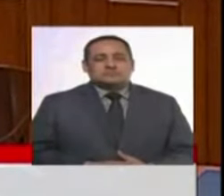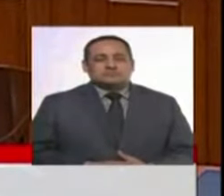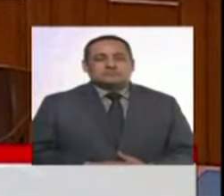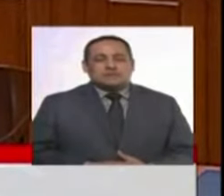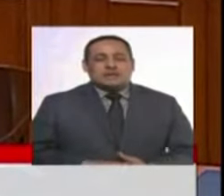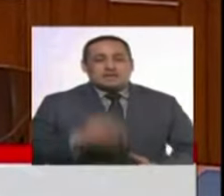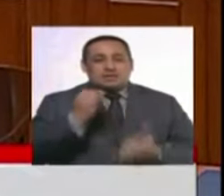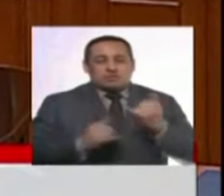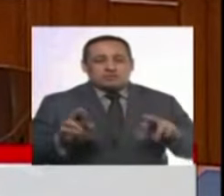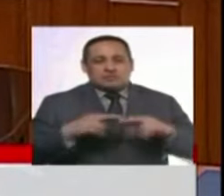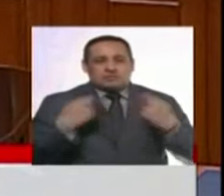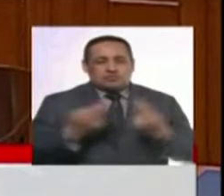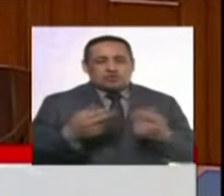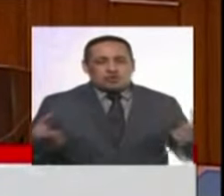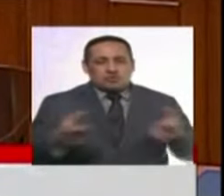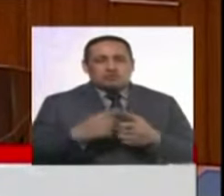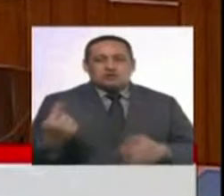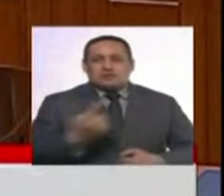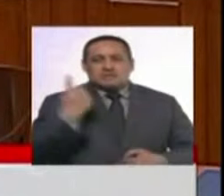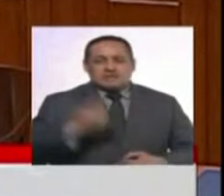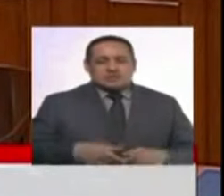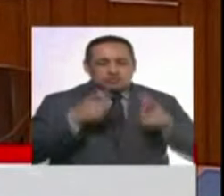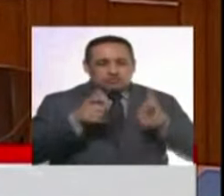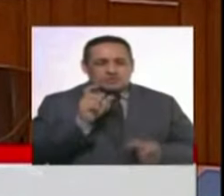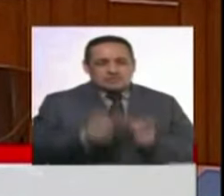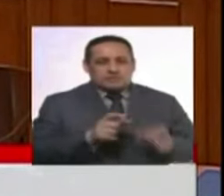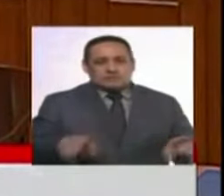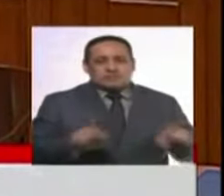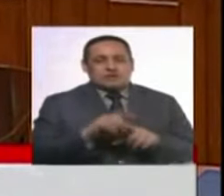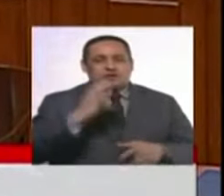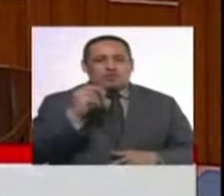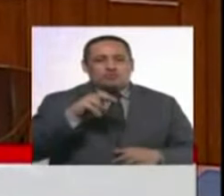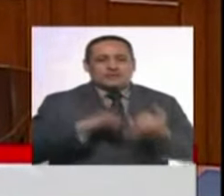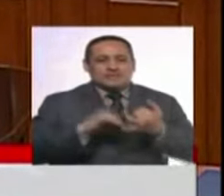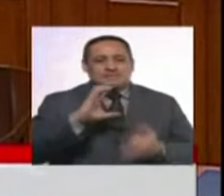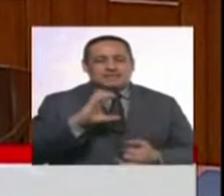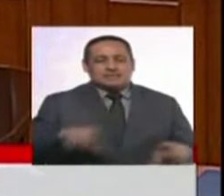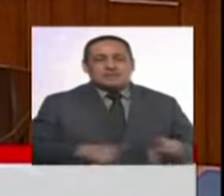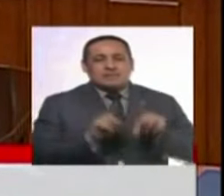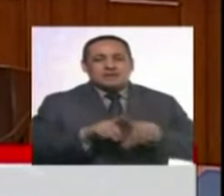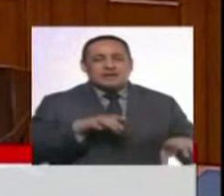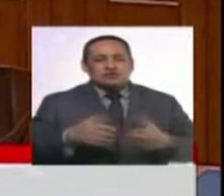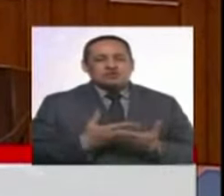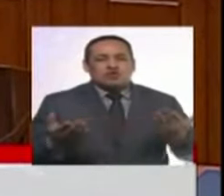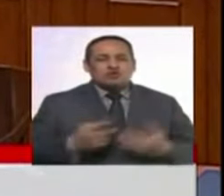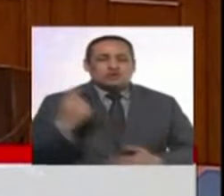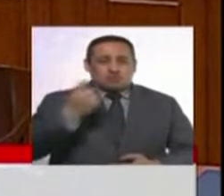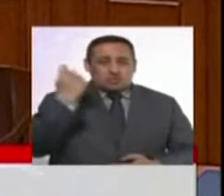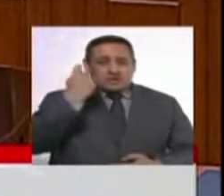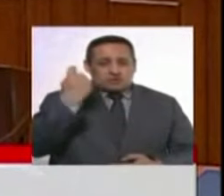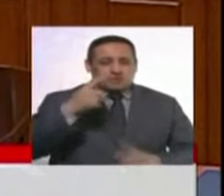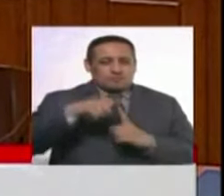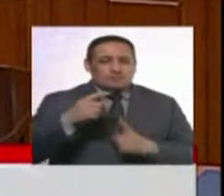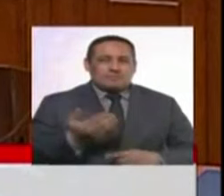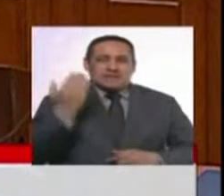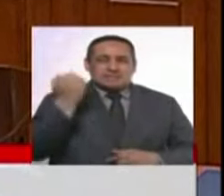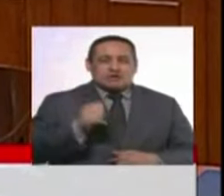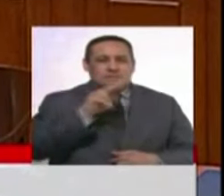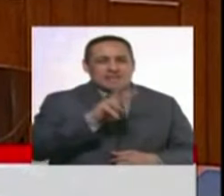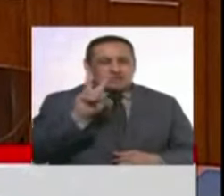en la última sesión del Consejo Nacional de Seguridad Ciudadana conasec realizada en la ciudad de Trujillo el pasado